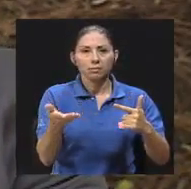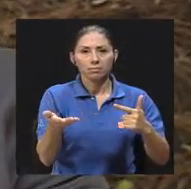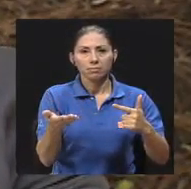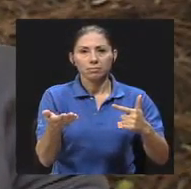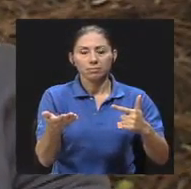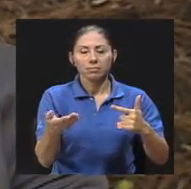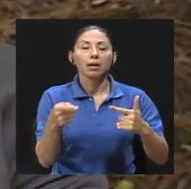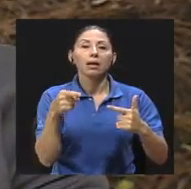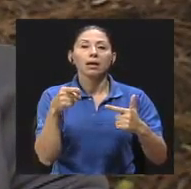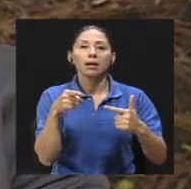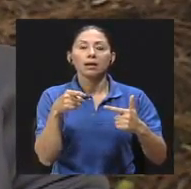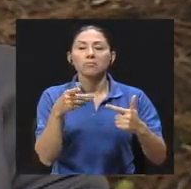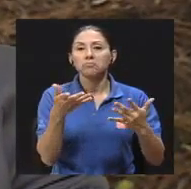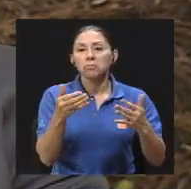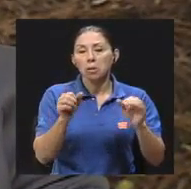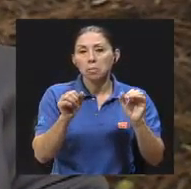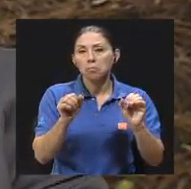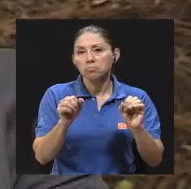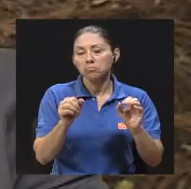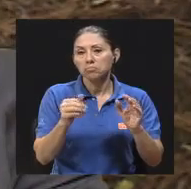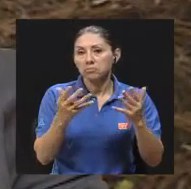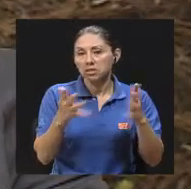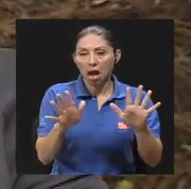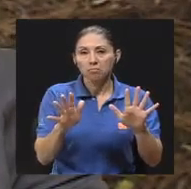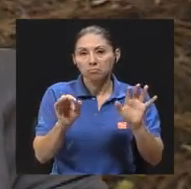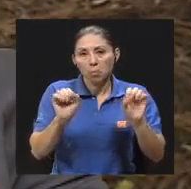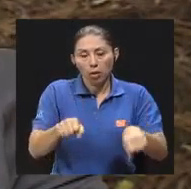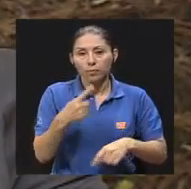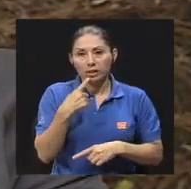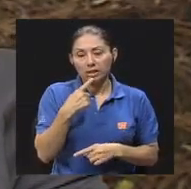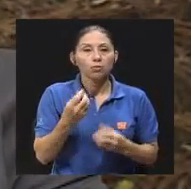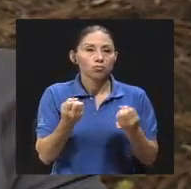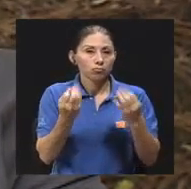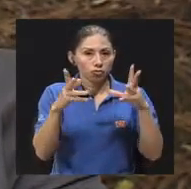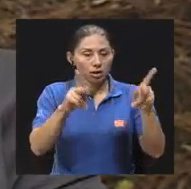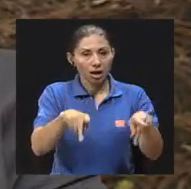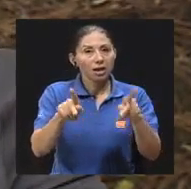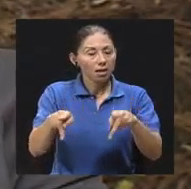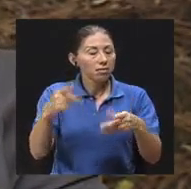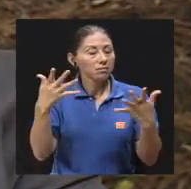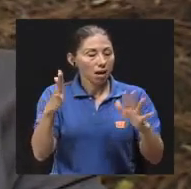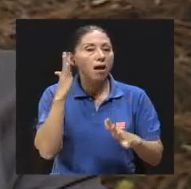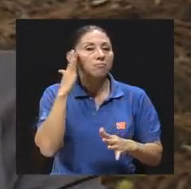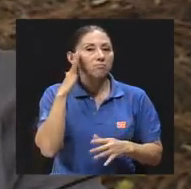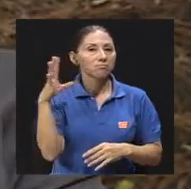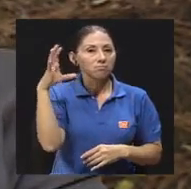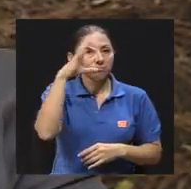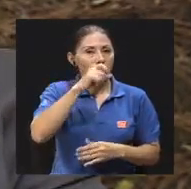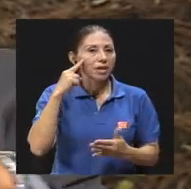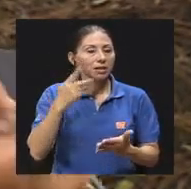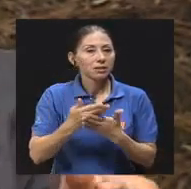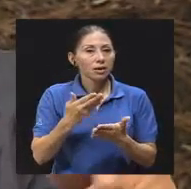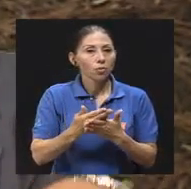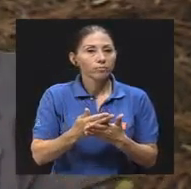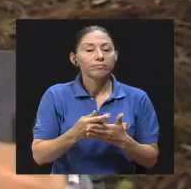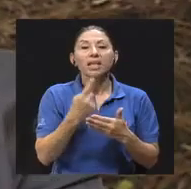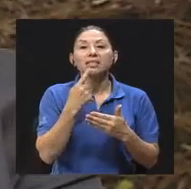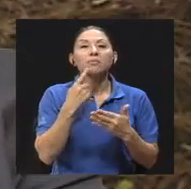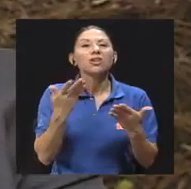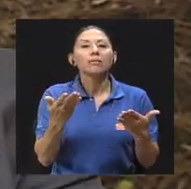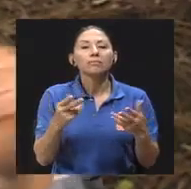trabajando. Y eso, podemos decirlo ya, porque ya hay mucha gente que lo puede, que es testigo de esto, de que el cáncer se